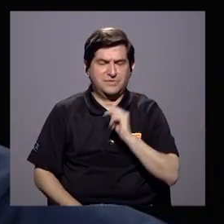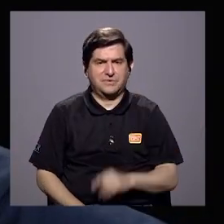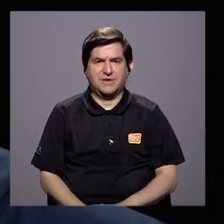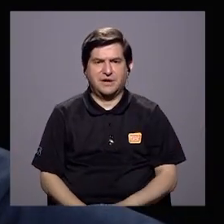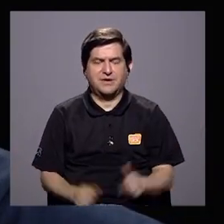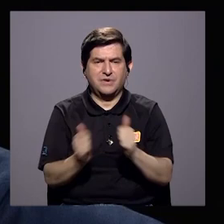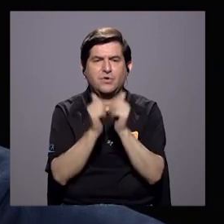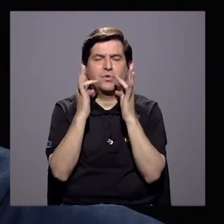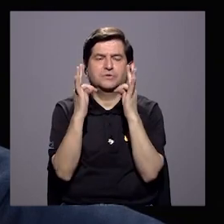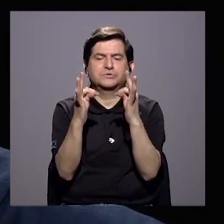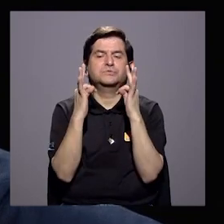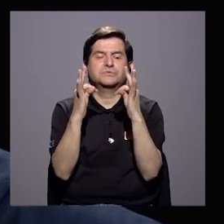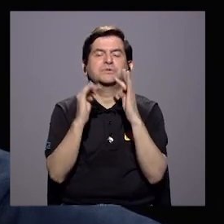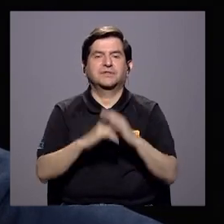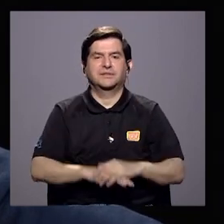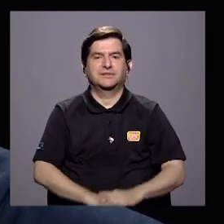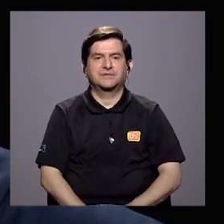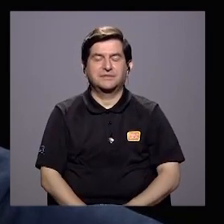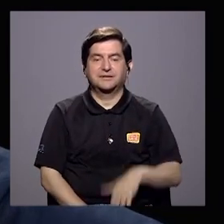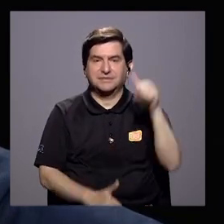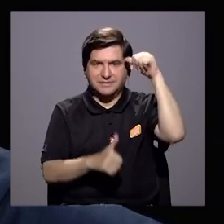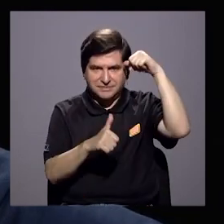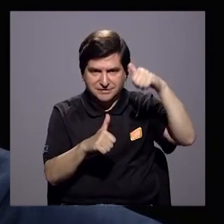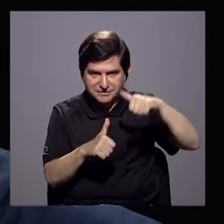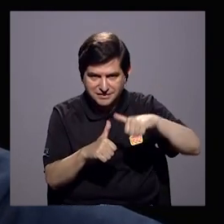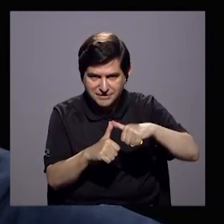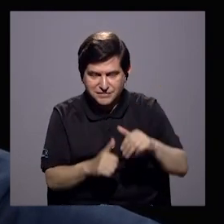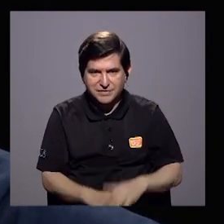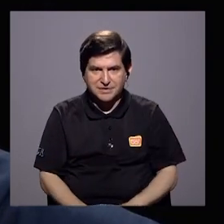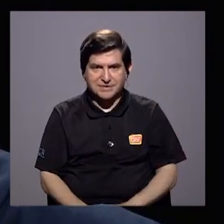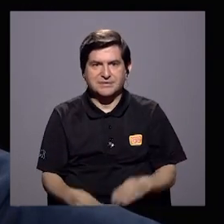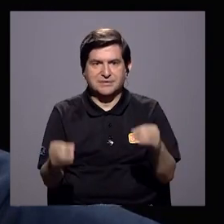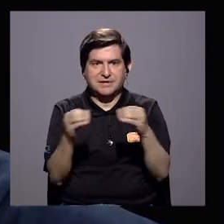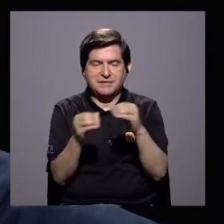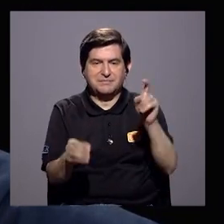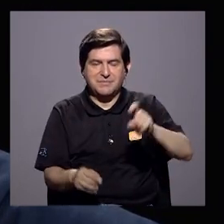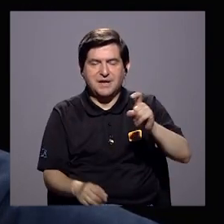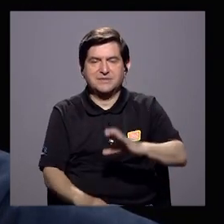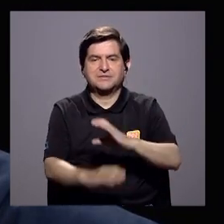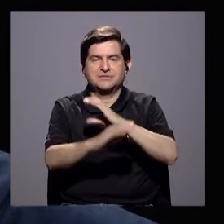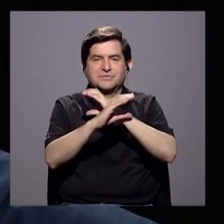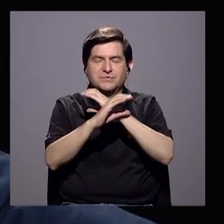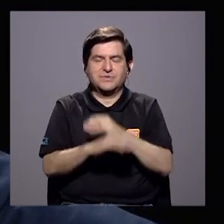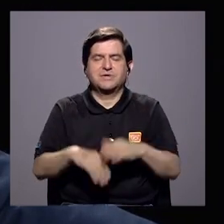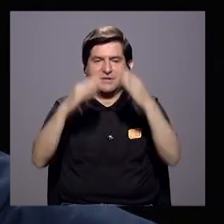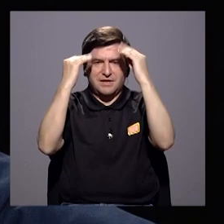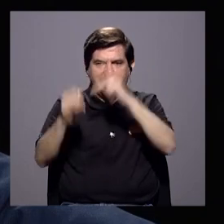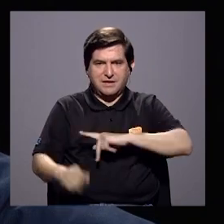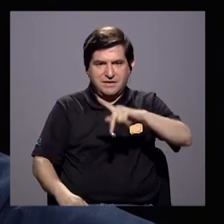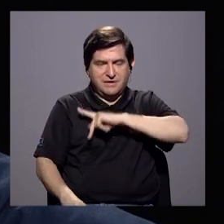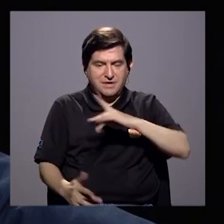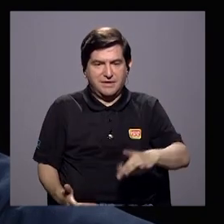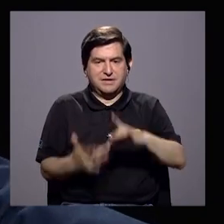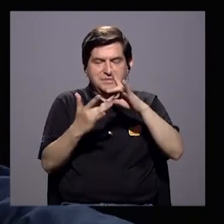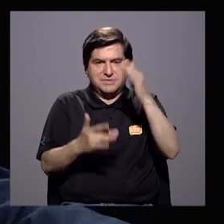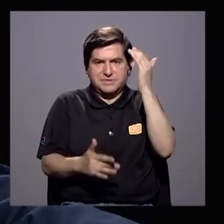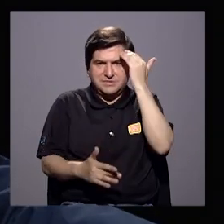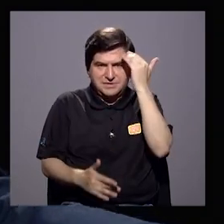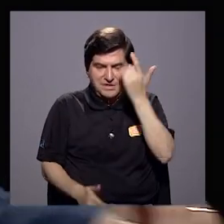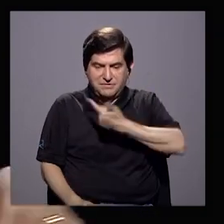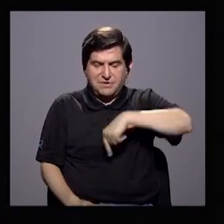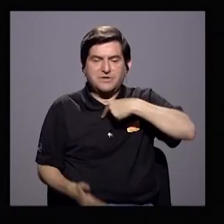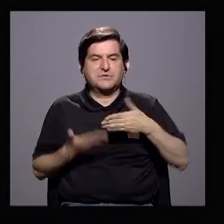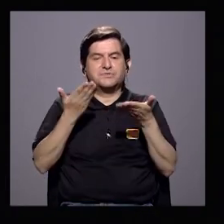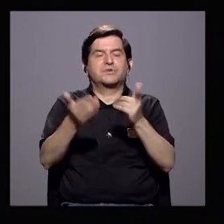con tutoriales y recuerde que cada vez más debemos de cuidar nuestros datos personales y sobre todo saber a